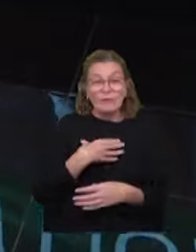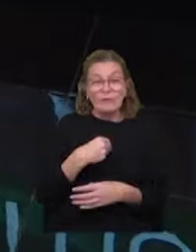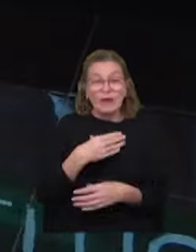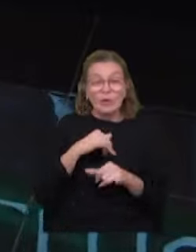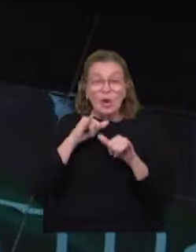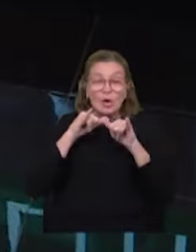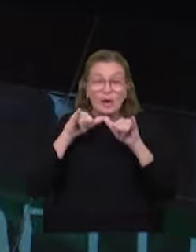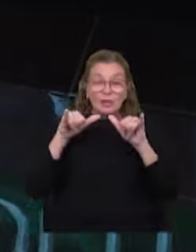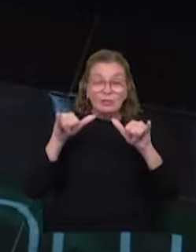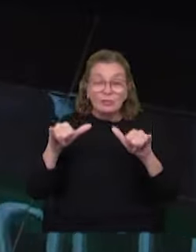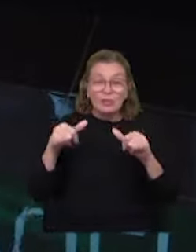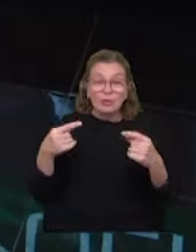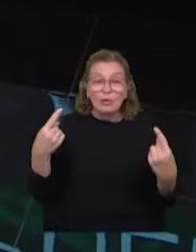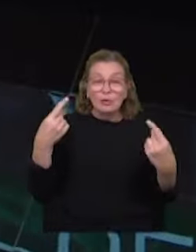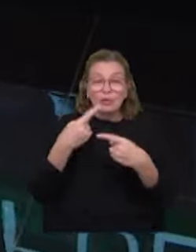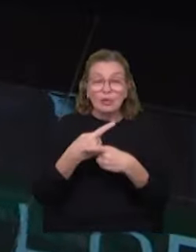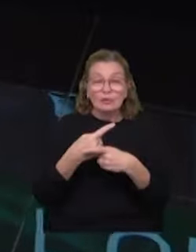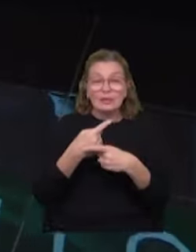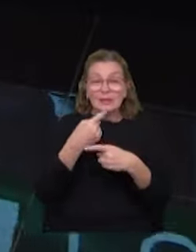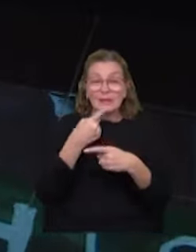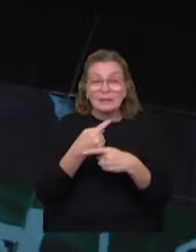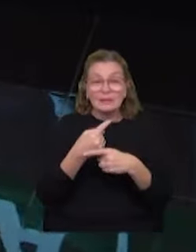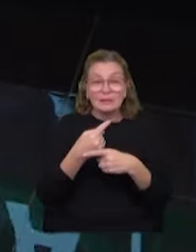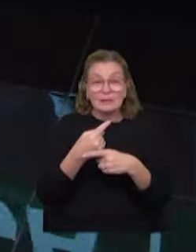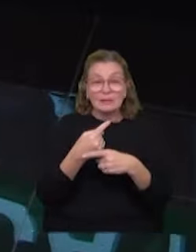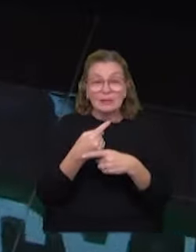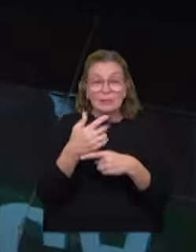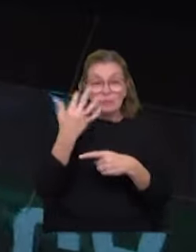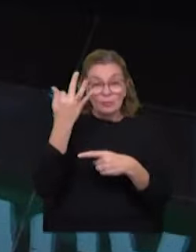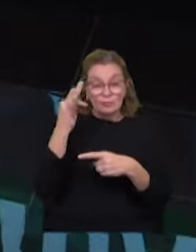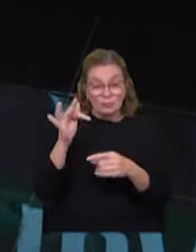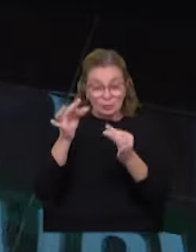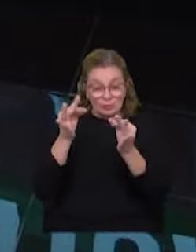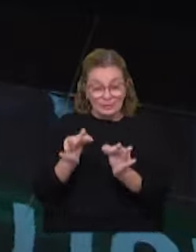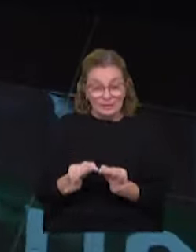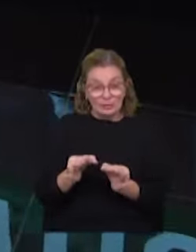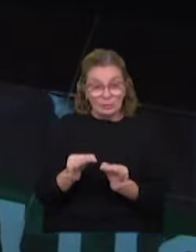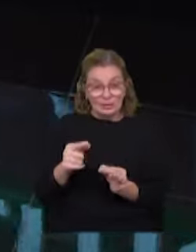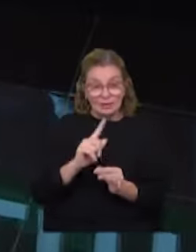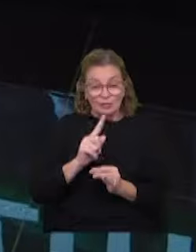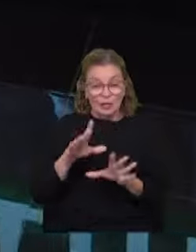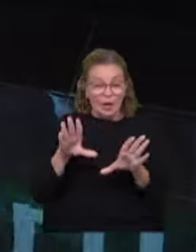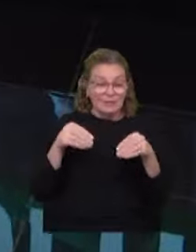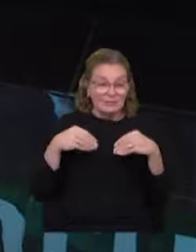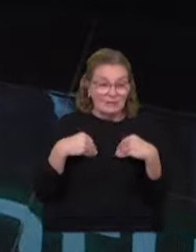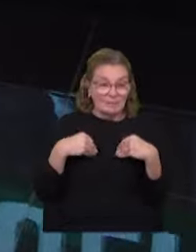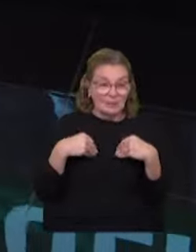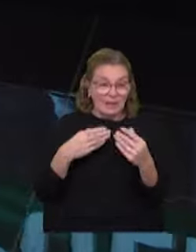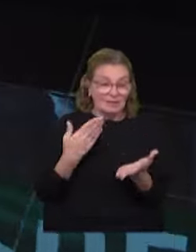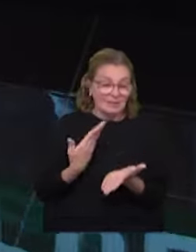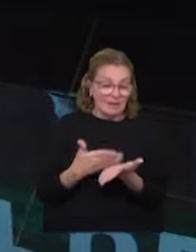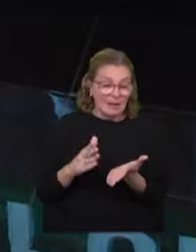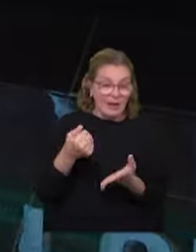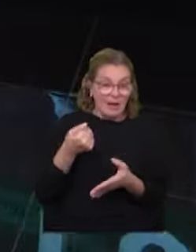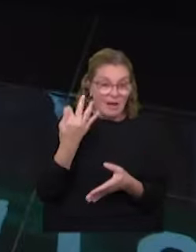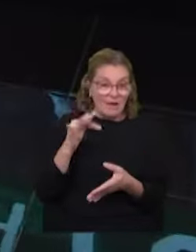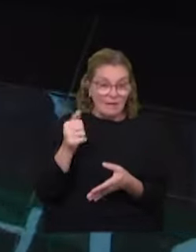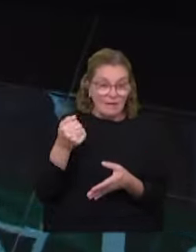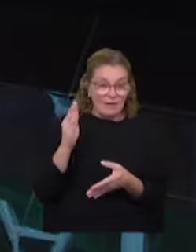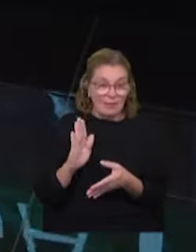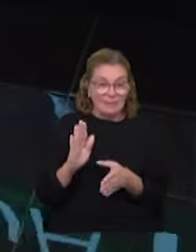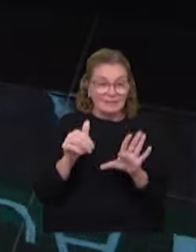lanzó una contra campaña denominada por un futuro seguro esto en rechazo justamente a eliminar la safap y bajar